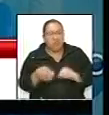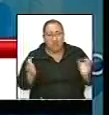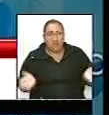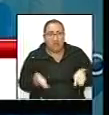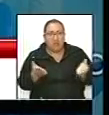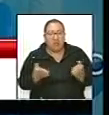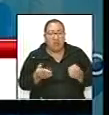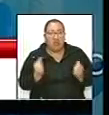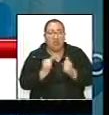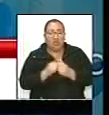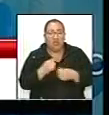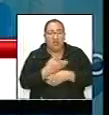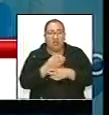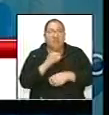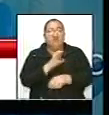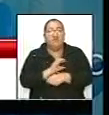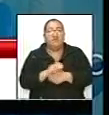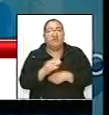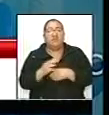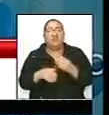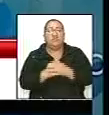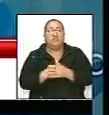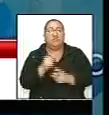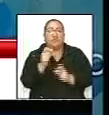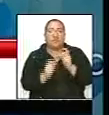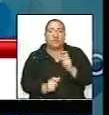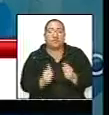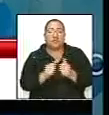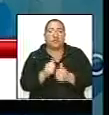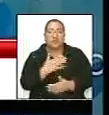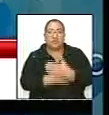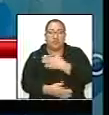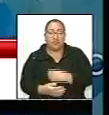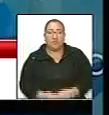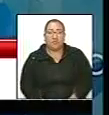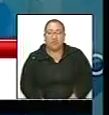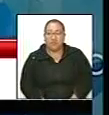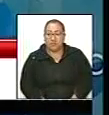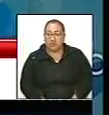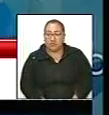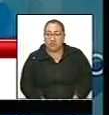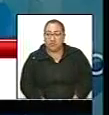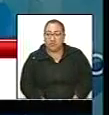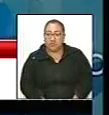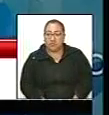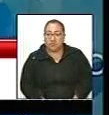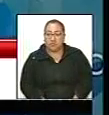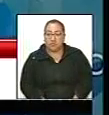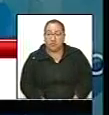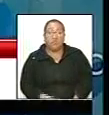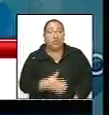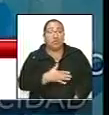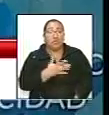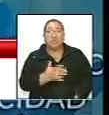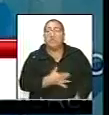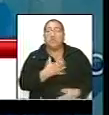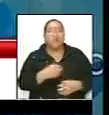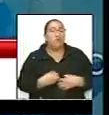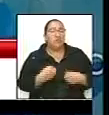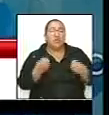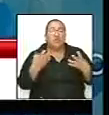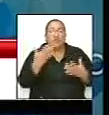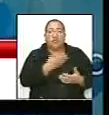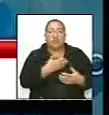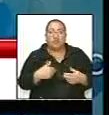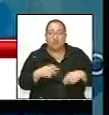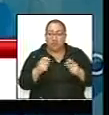promoviendo la capacidad y la autonomía de las personas con discapacidad. Yo me siento sumamente feliz y honrada de presidir